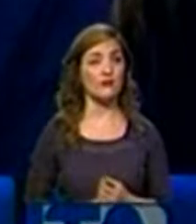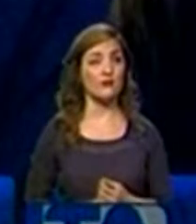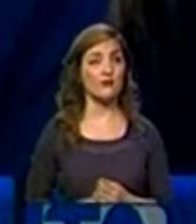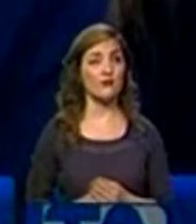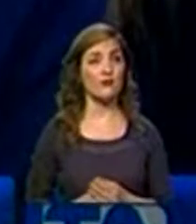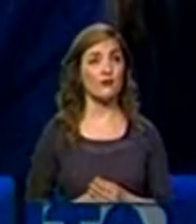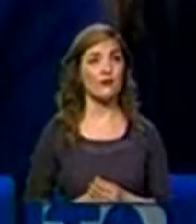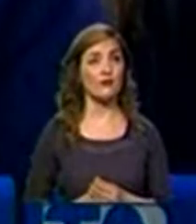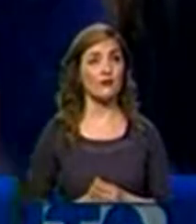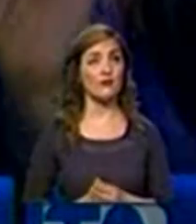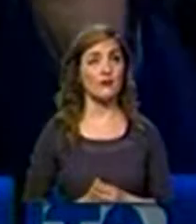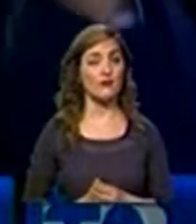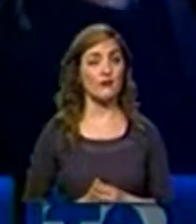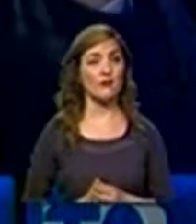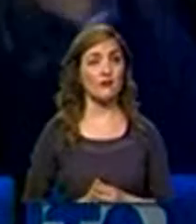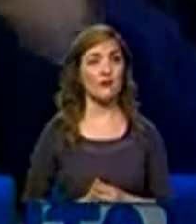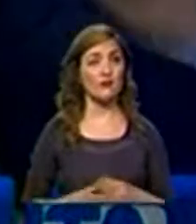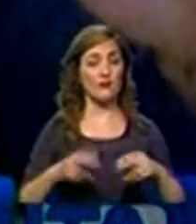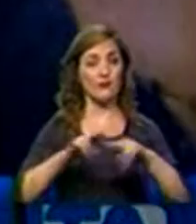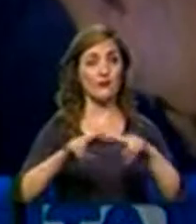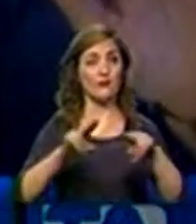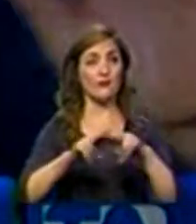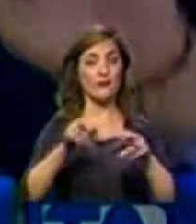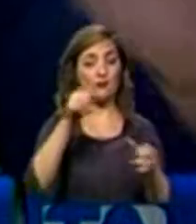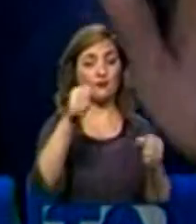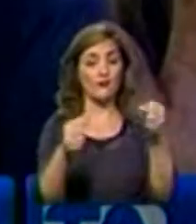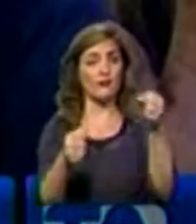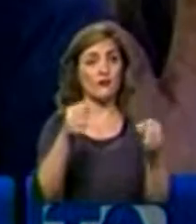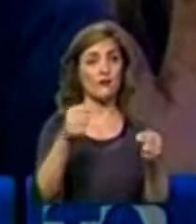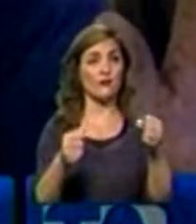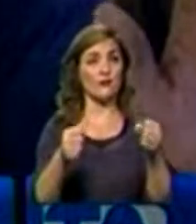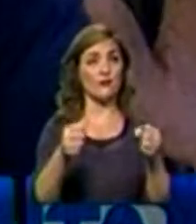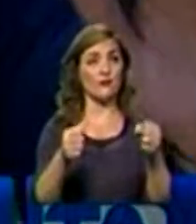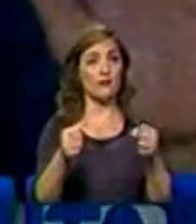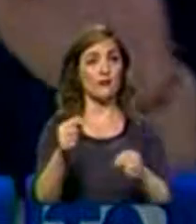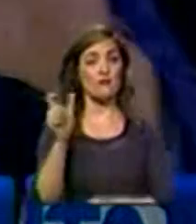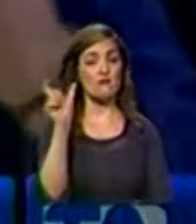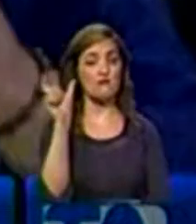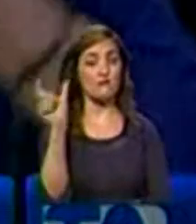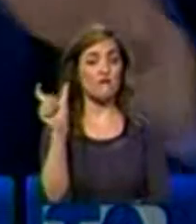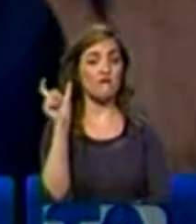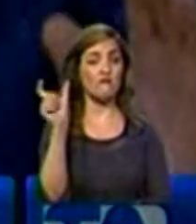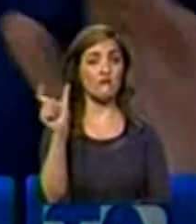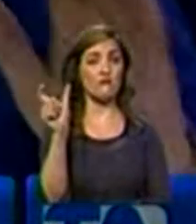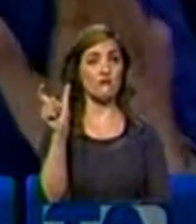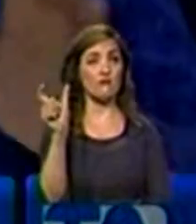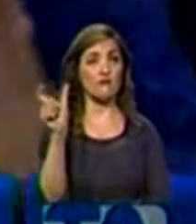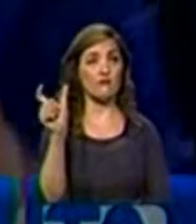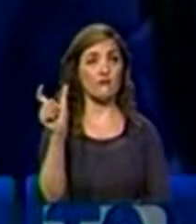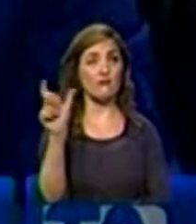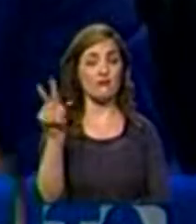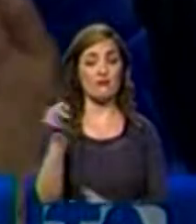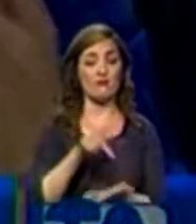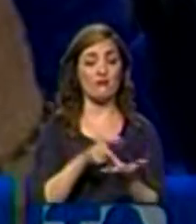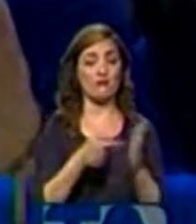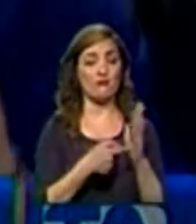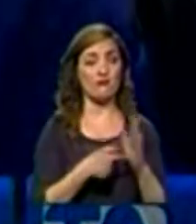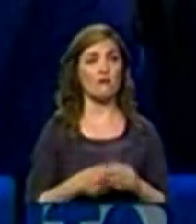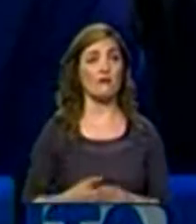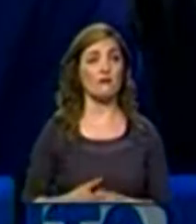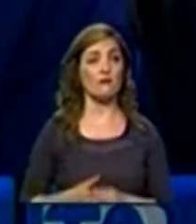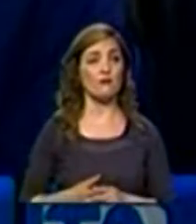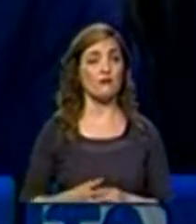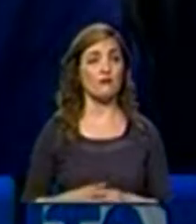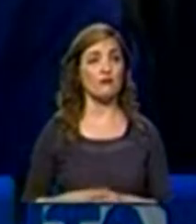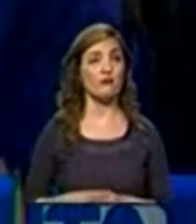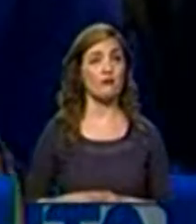lo que hacen es choferes exportan, no pagan impuestos, etc. Pero también